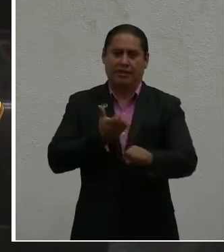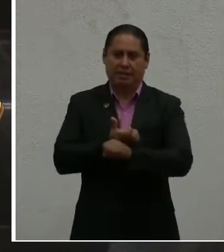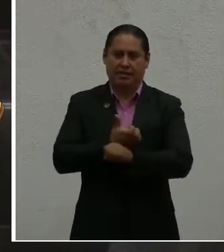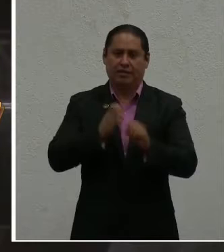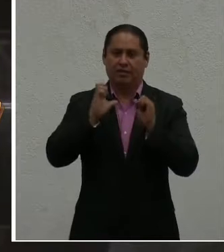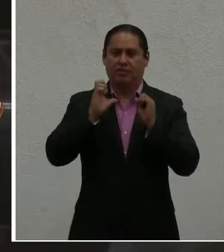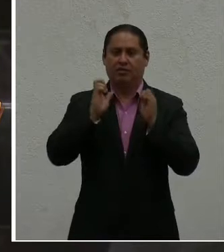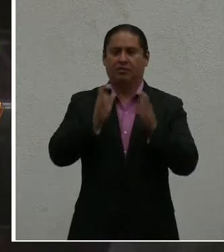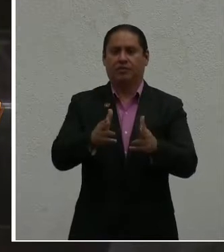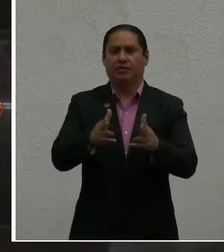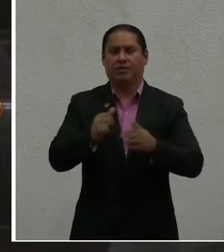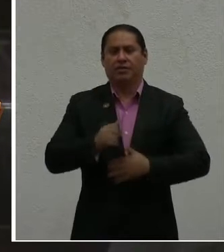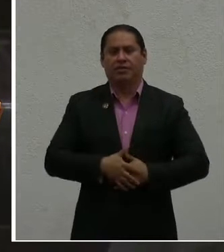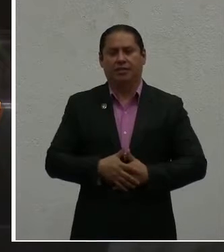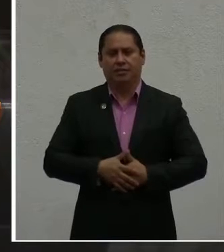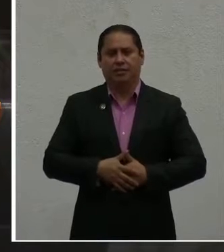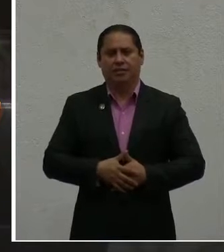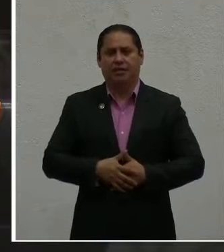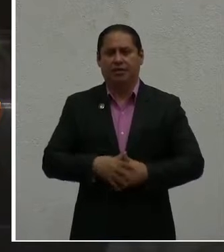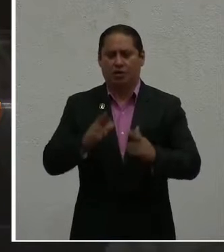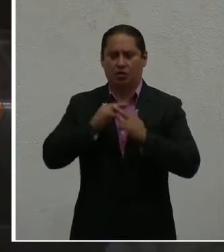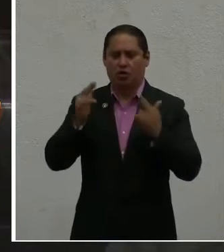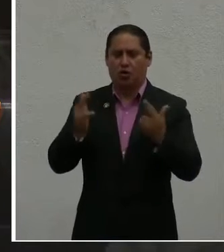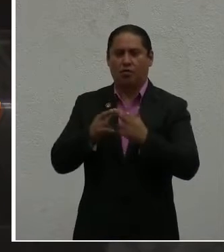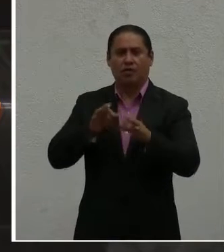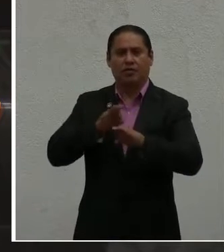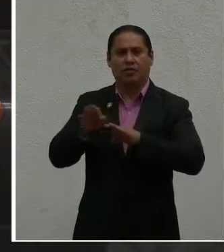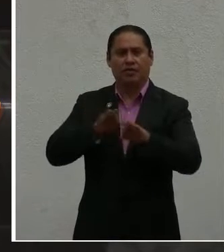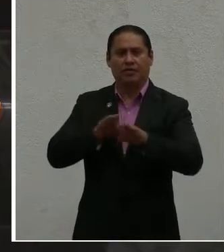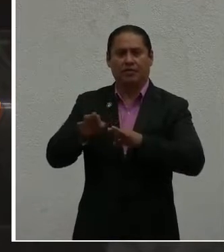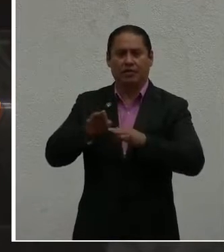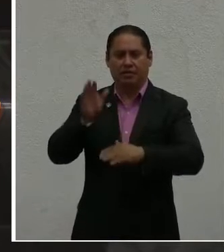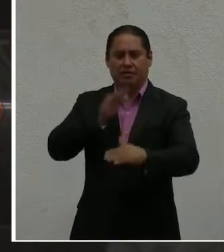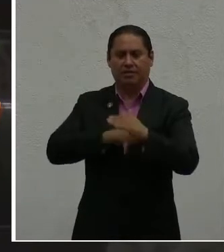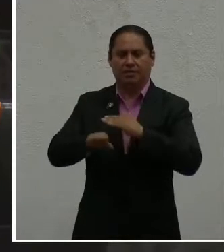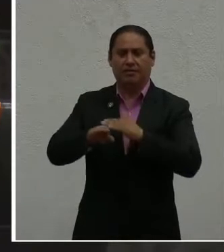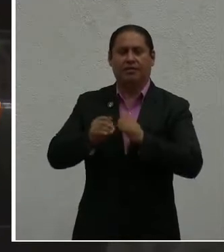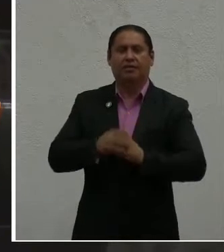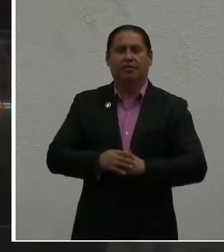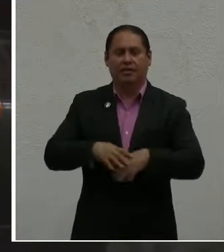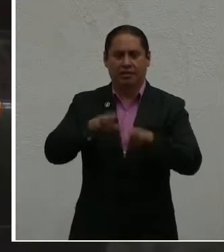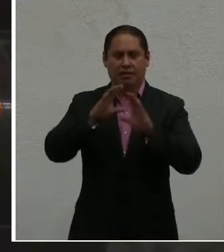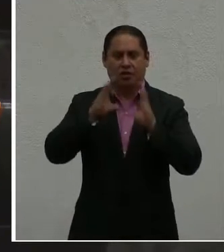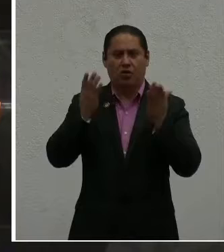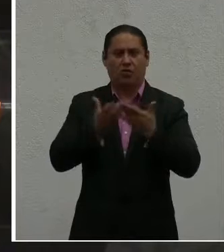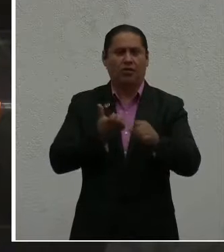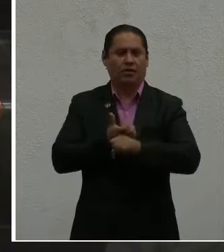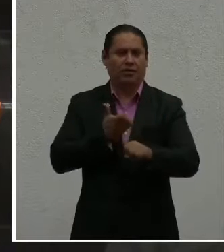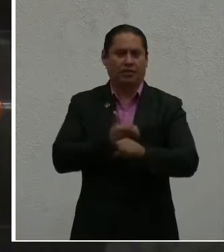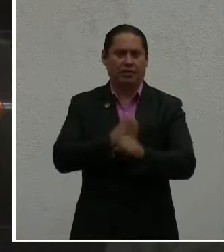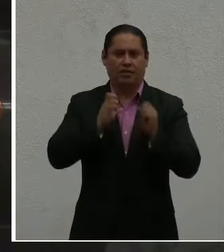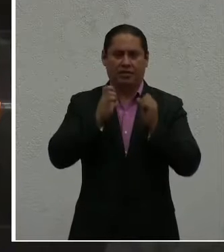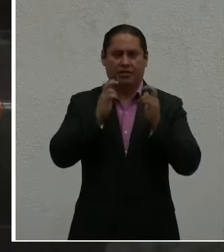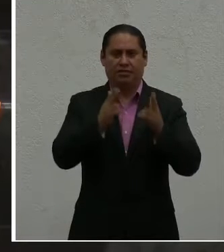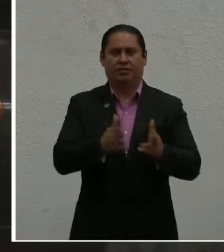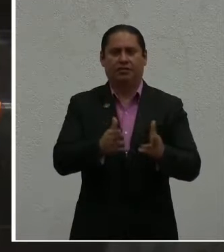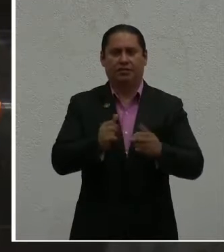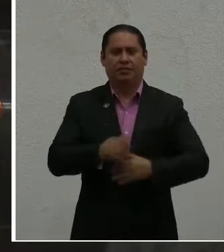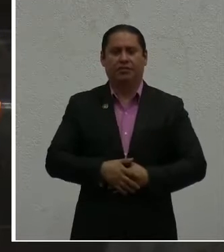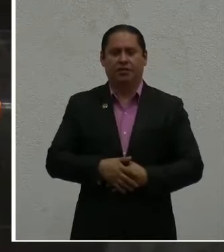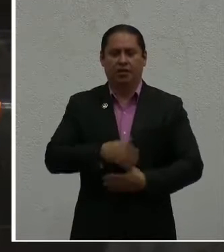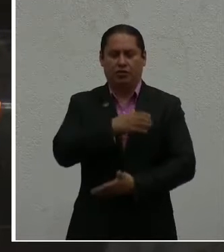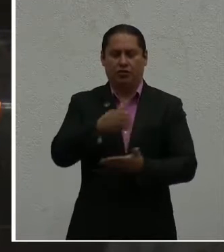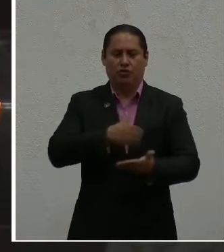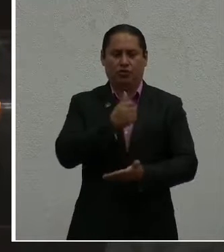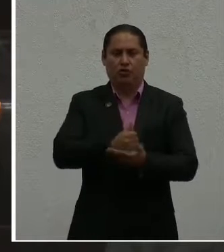del Estado Libre y Soberano de Chiapas en reunión de trabajo celebrada en el Honorable Congreso del Estado en la ciudad